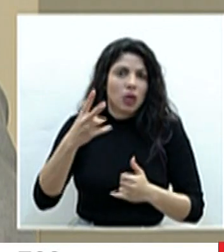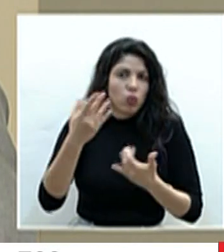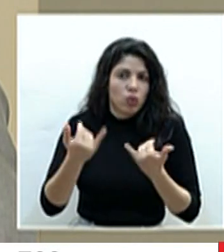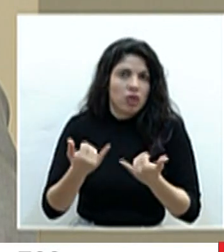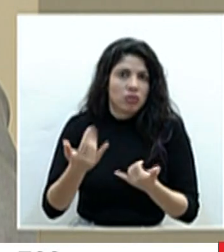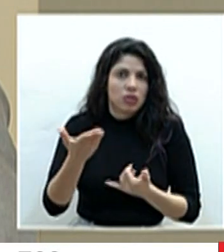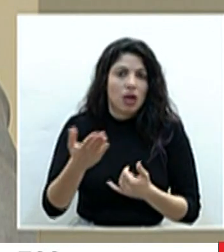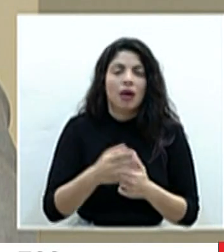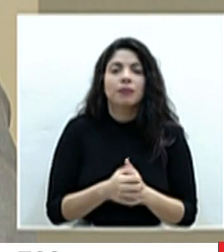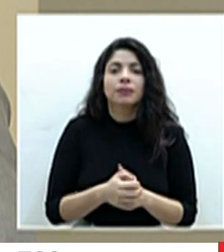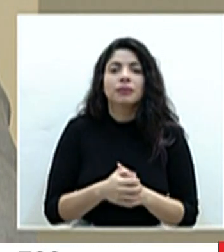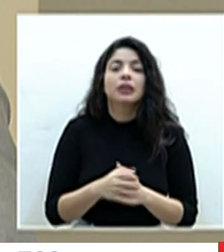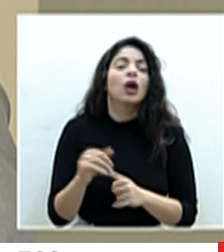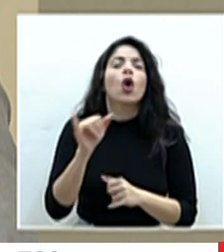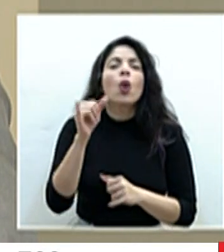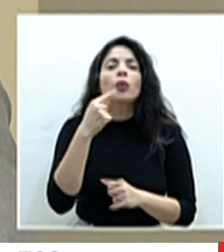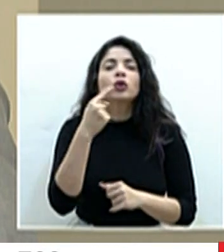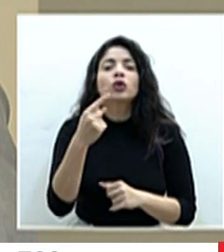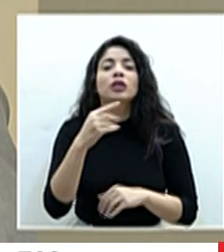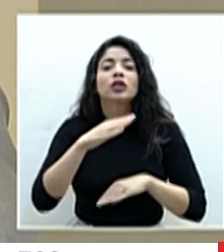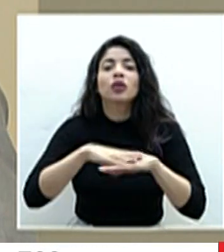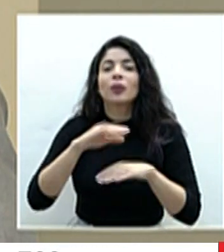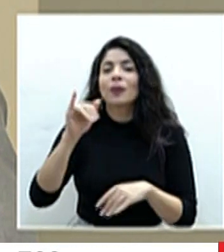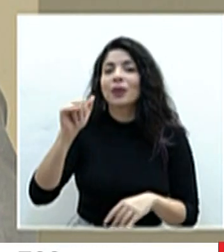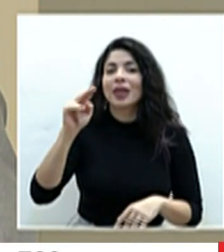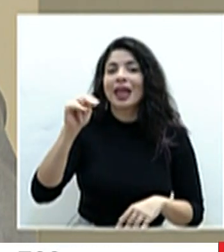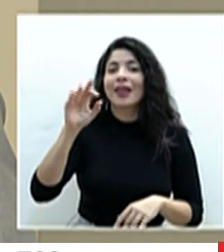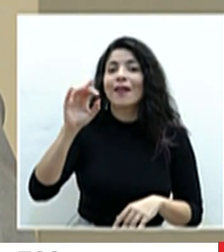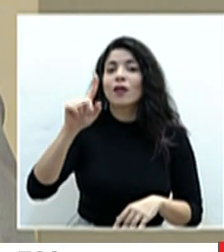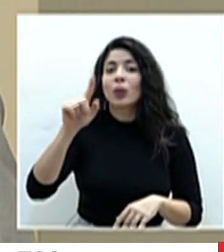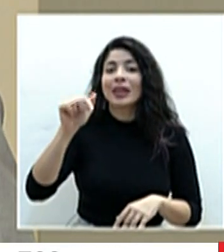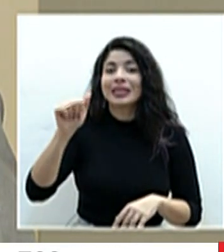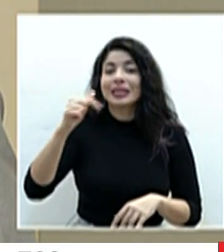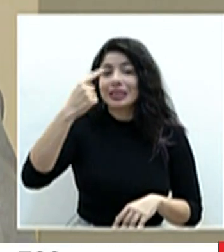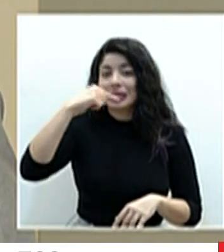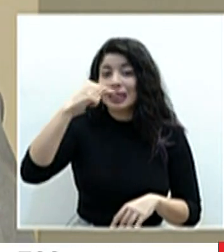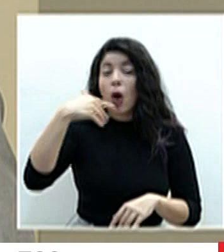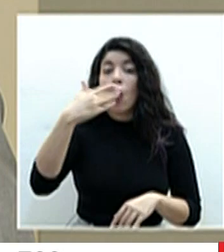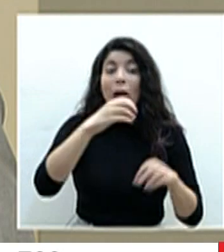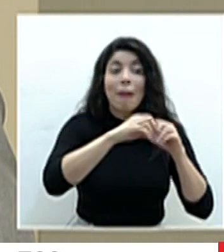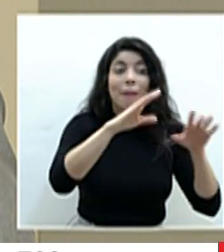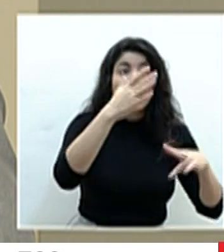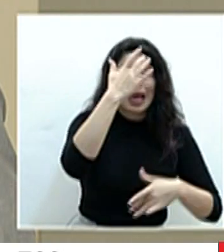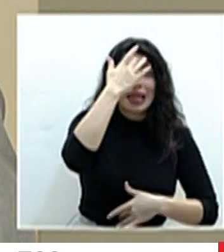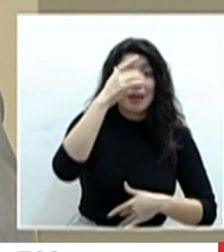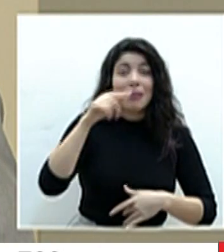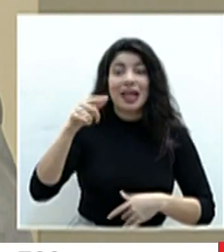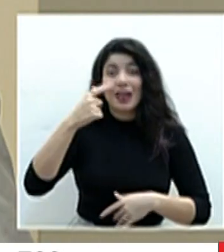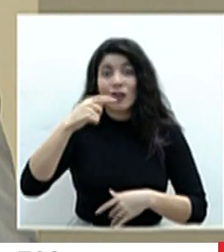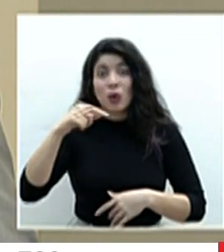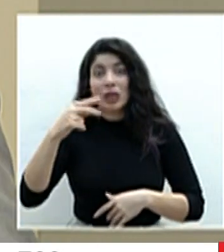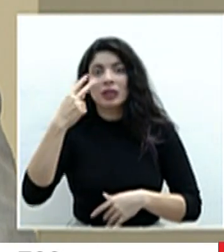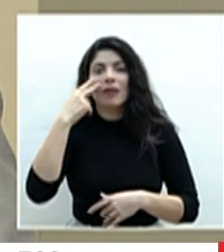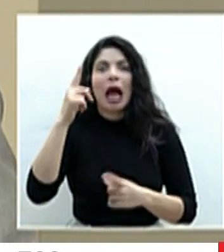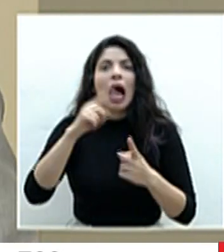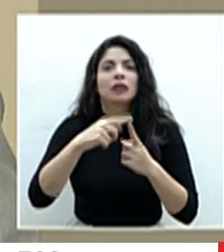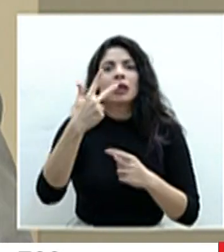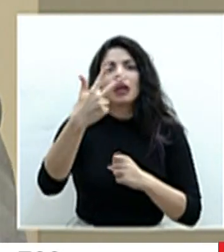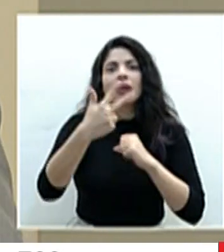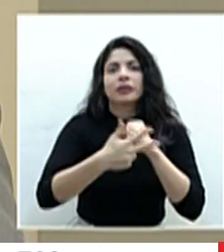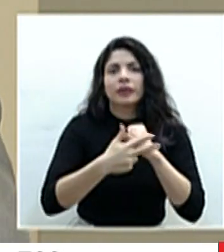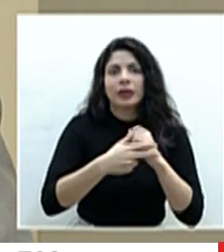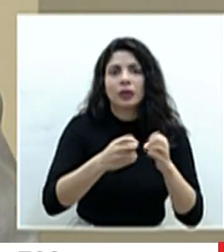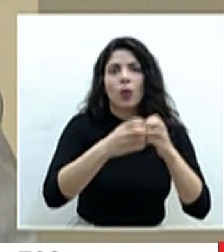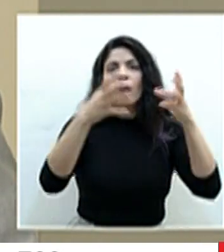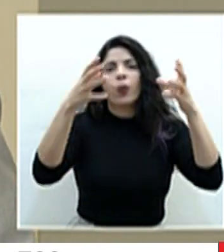anteriormente, a nivel sobre todo de influenza, cuando ha habido pandemias, se ha visto hasta 3 olas en algunos